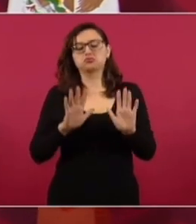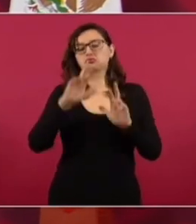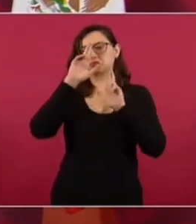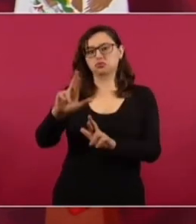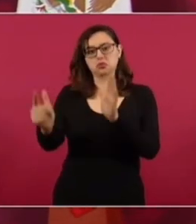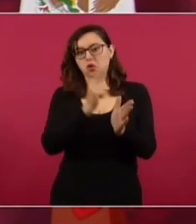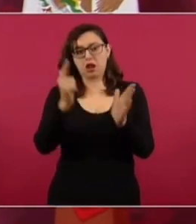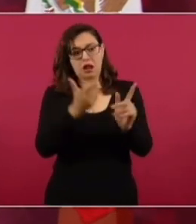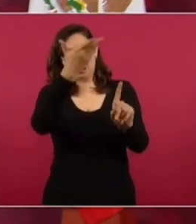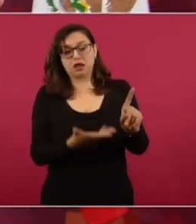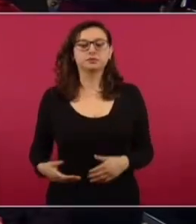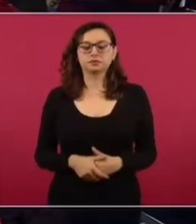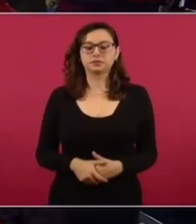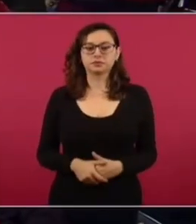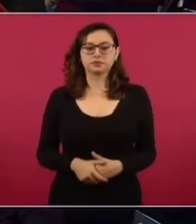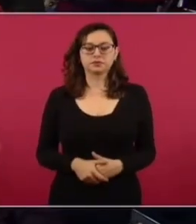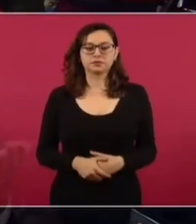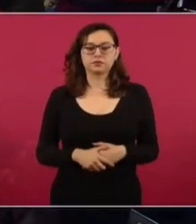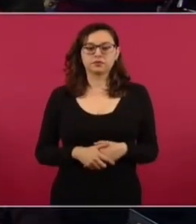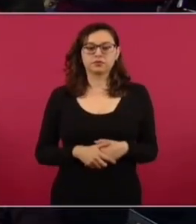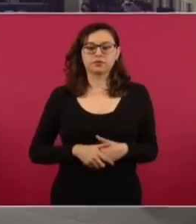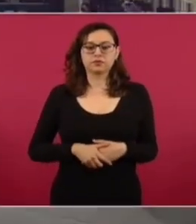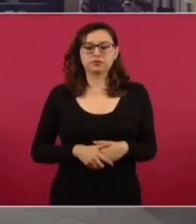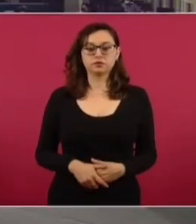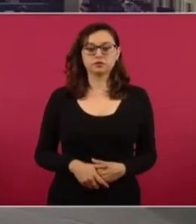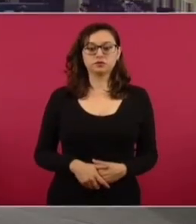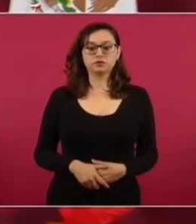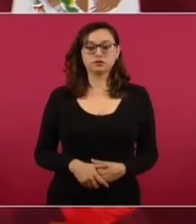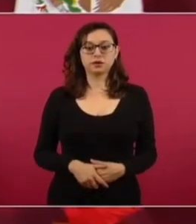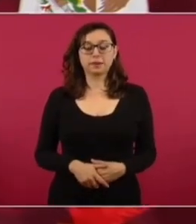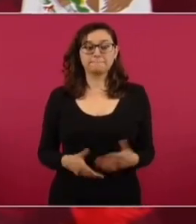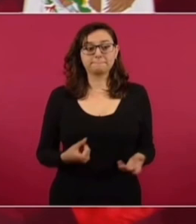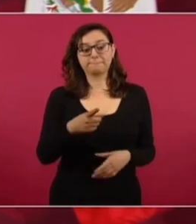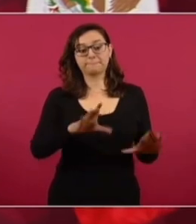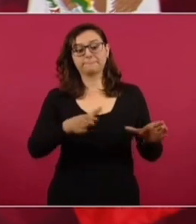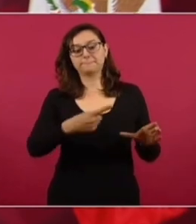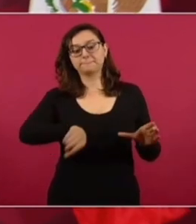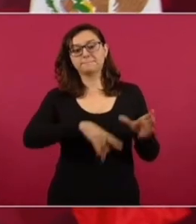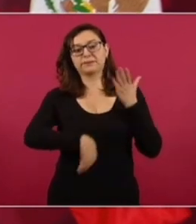eso es todo y para él